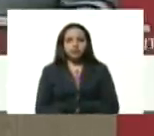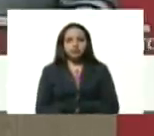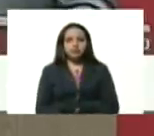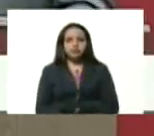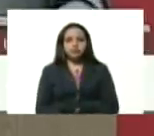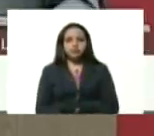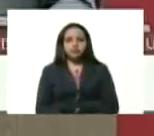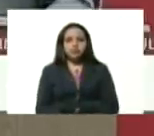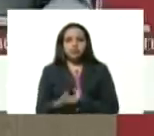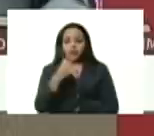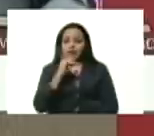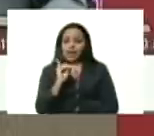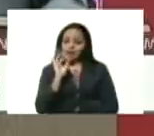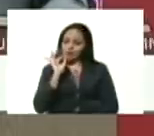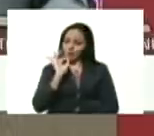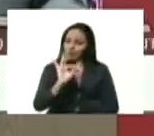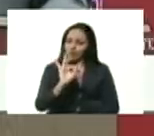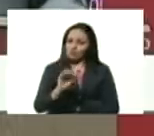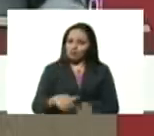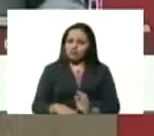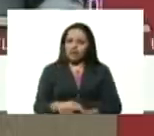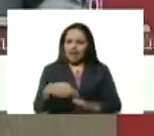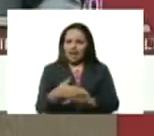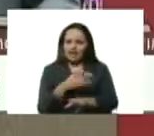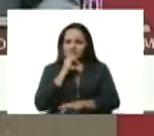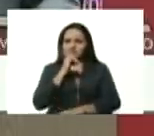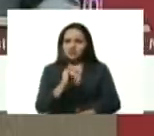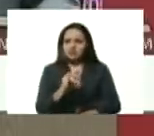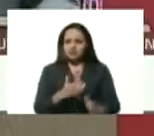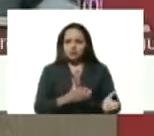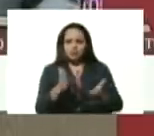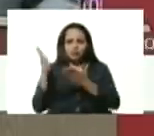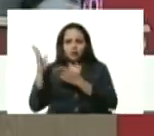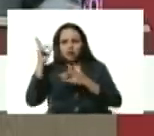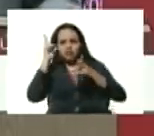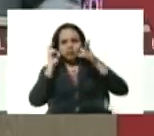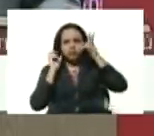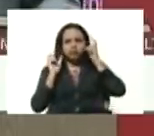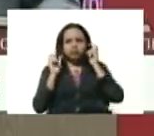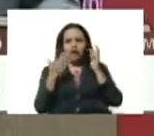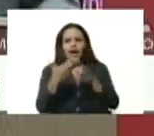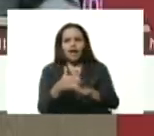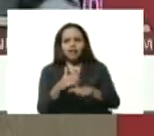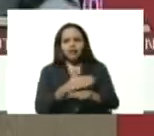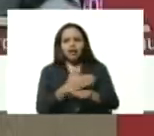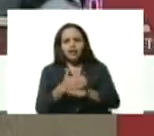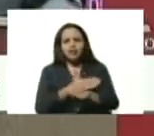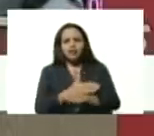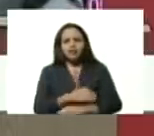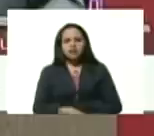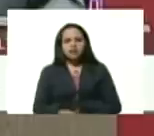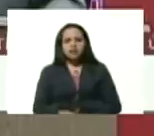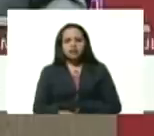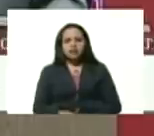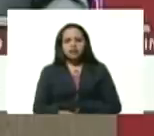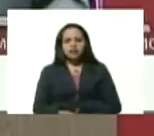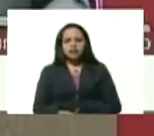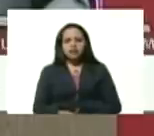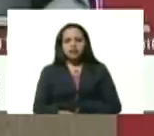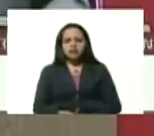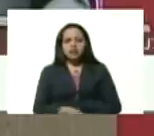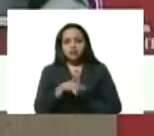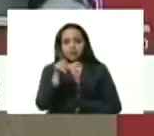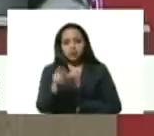Y aquí está la perla que ya denunciamos. Vamos a mostrar un audio que ya habíamos mostrado antes del señor Cliver Alcalá